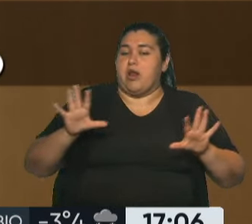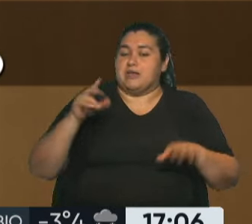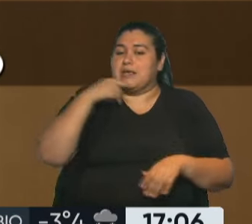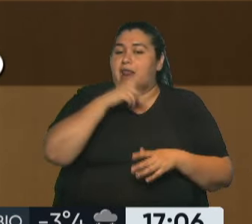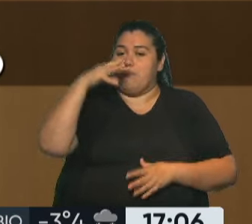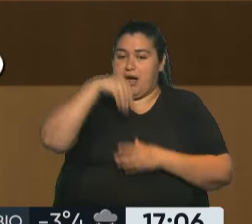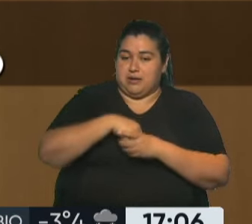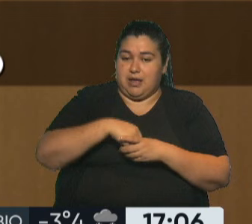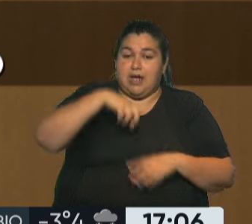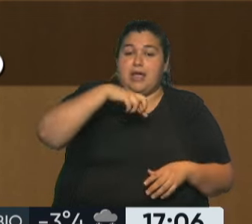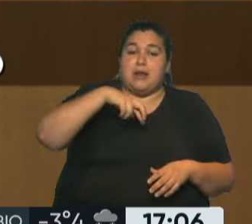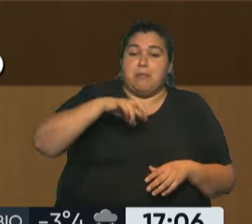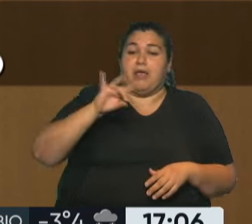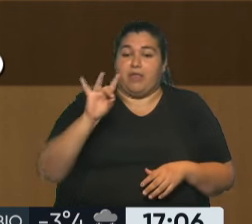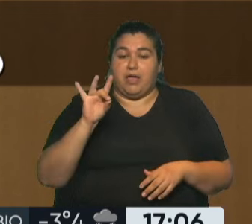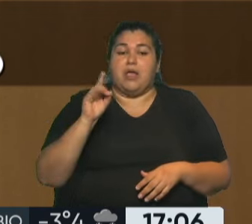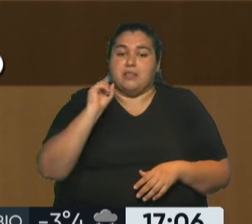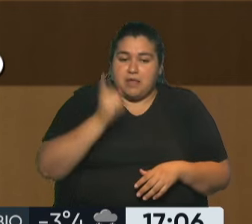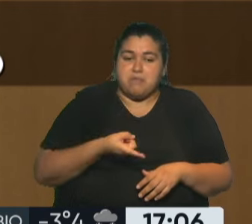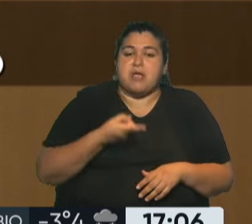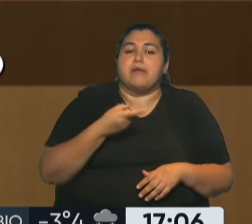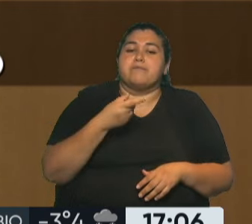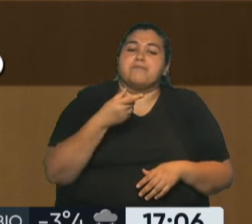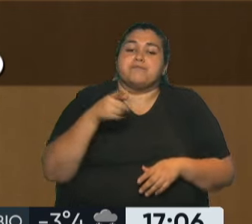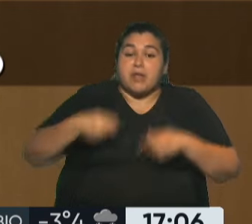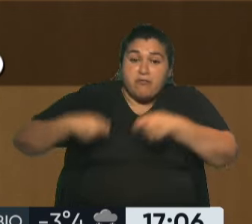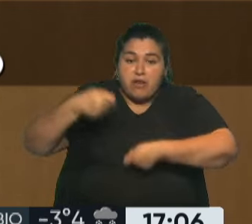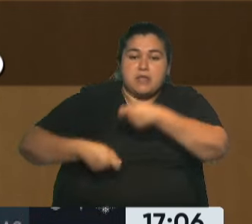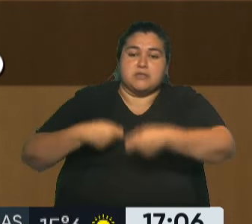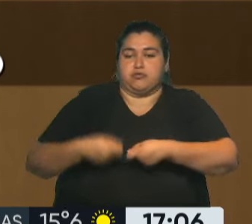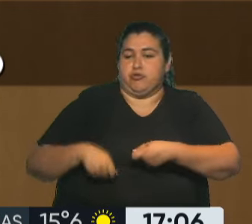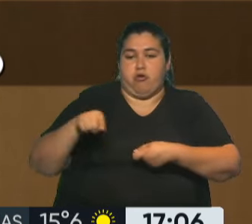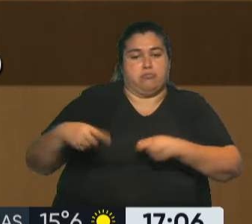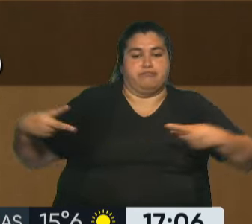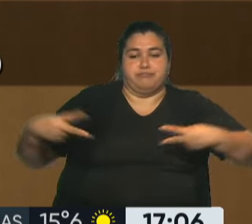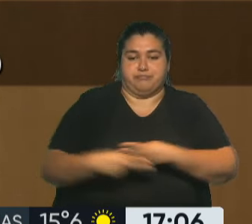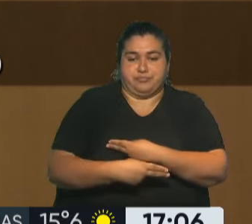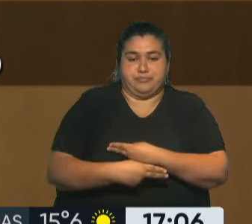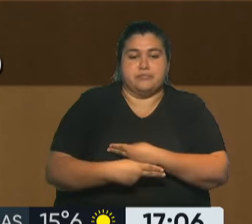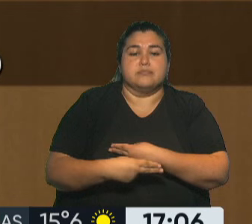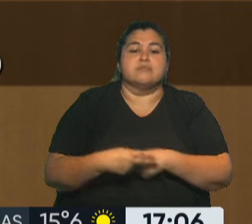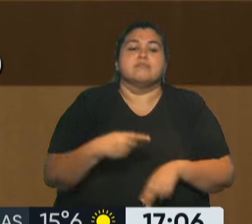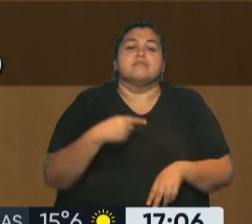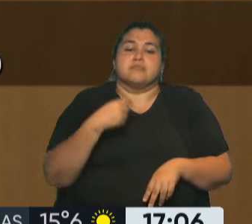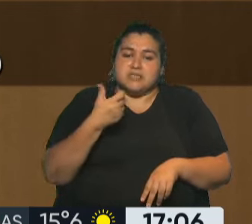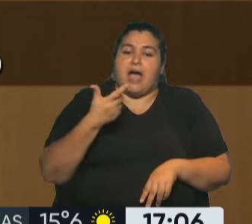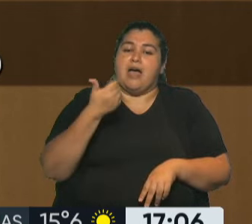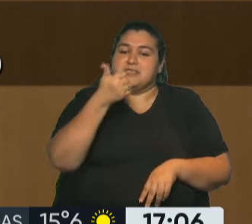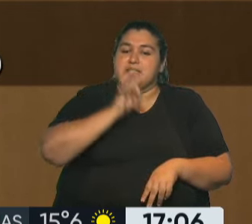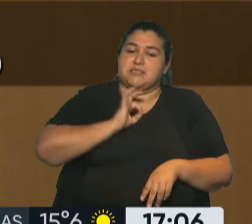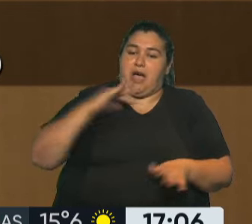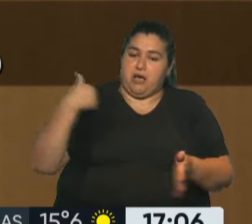Deutschlands NPD, ist für die Dauer von 6 Jahren von der staatlichen Finanzierung nach § 18